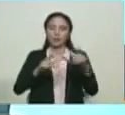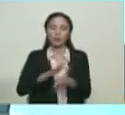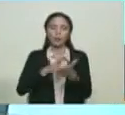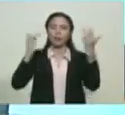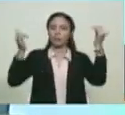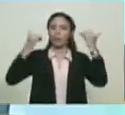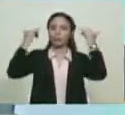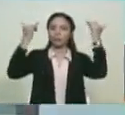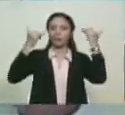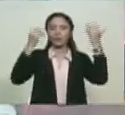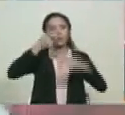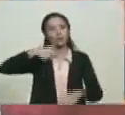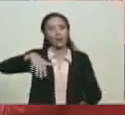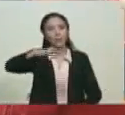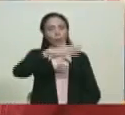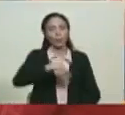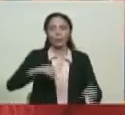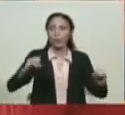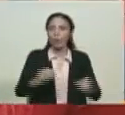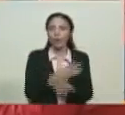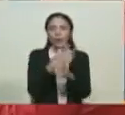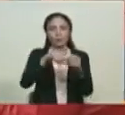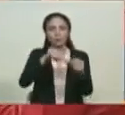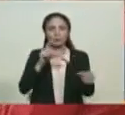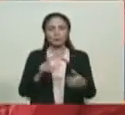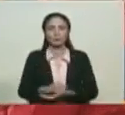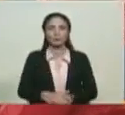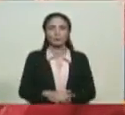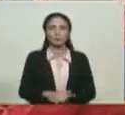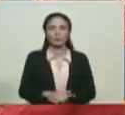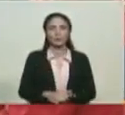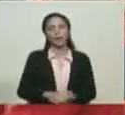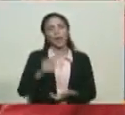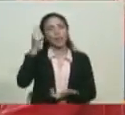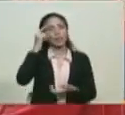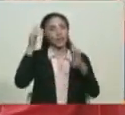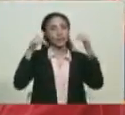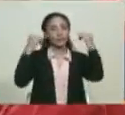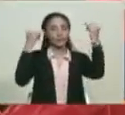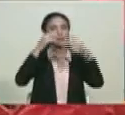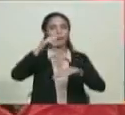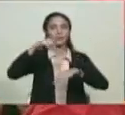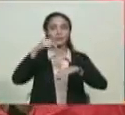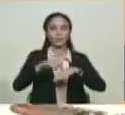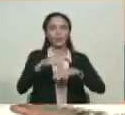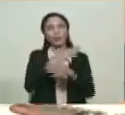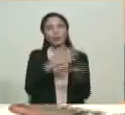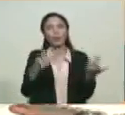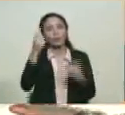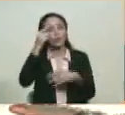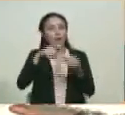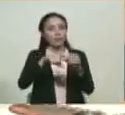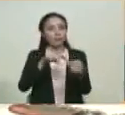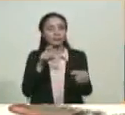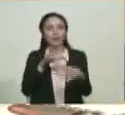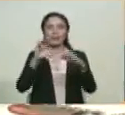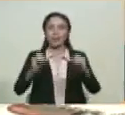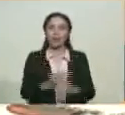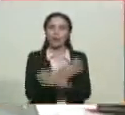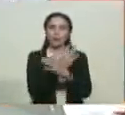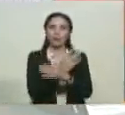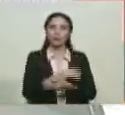de pueblo vamos a declarar día festivo para todo el país ministerio de